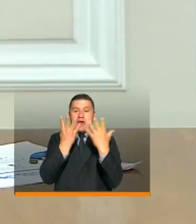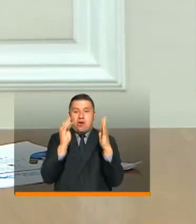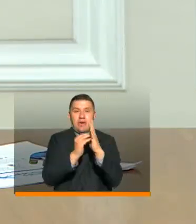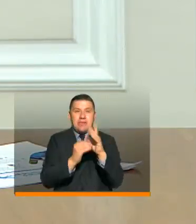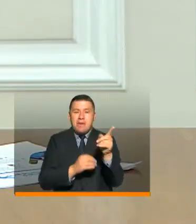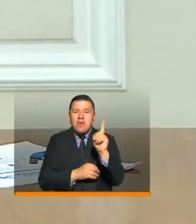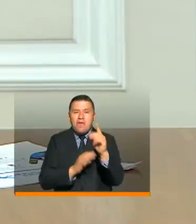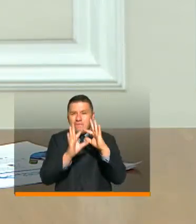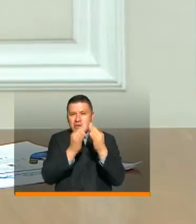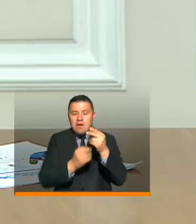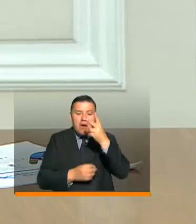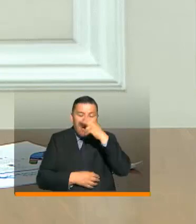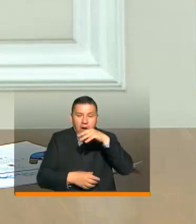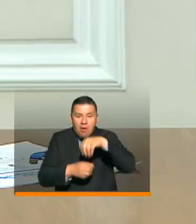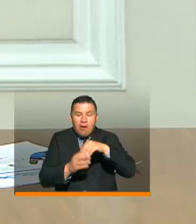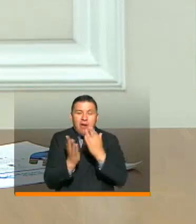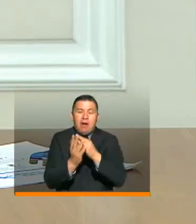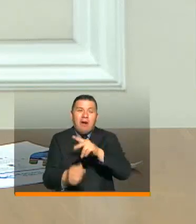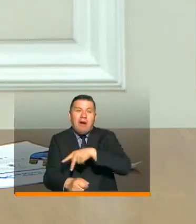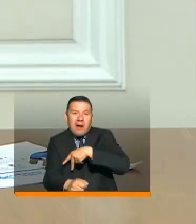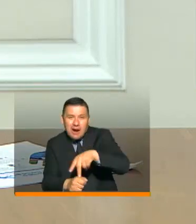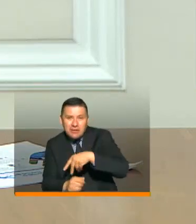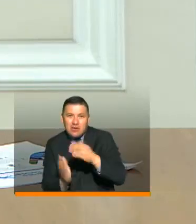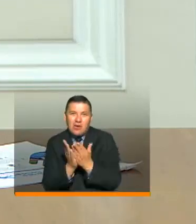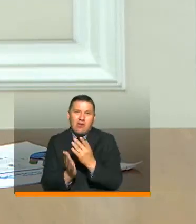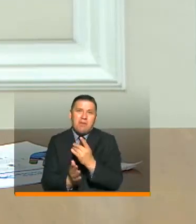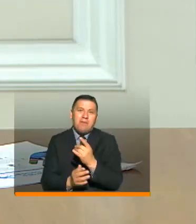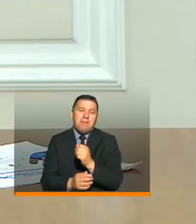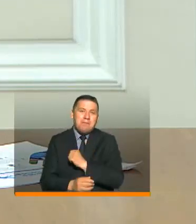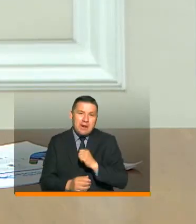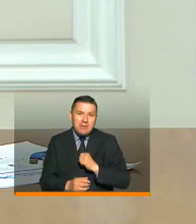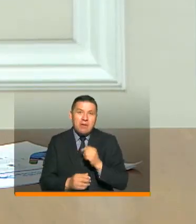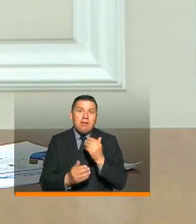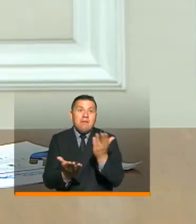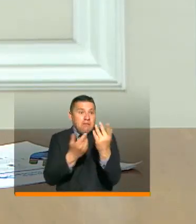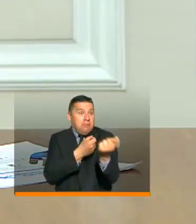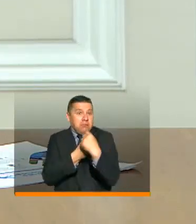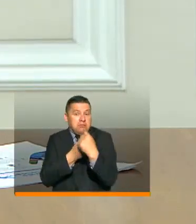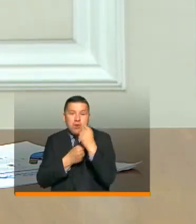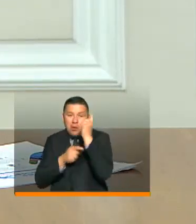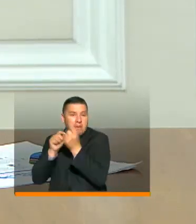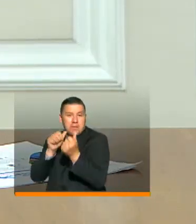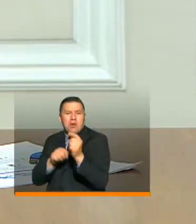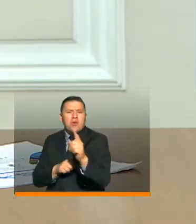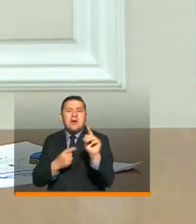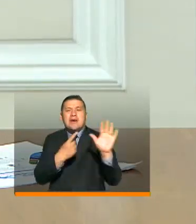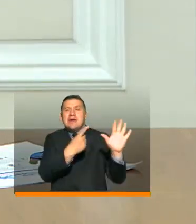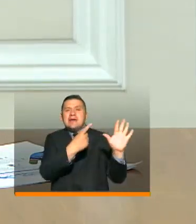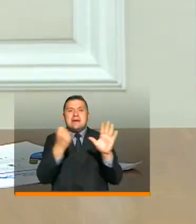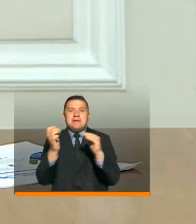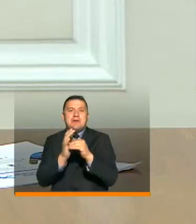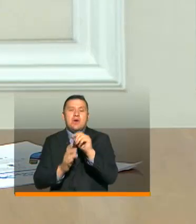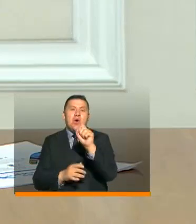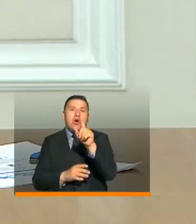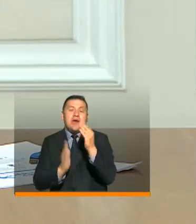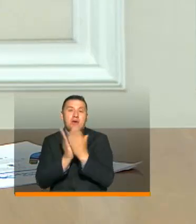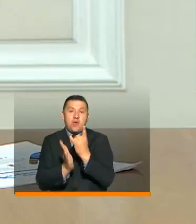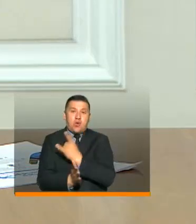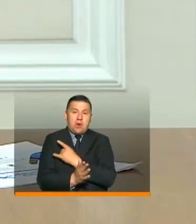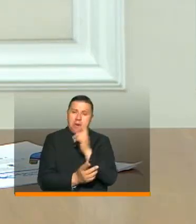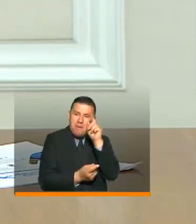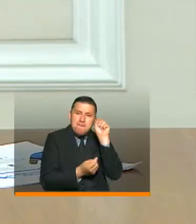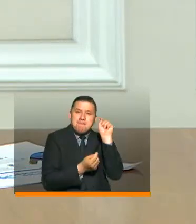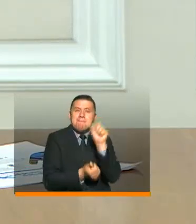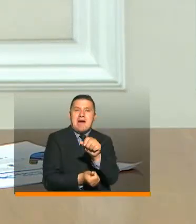hijos están en jardines y colegios privados y continúa la convocatoria. A más de 611.000 jóvenes de educación